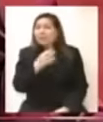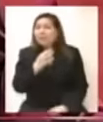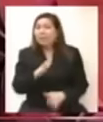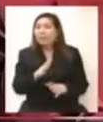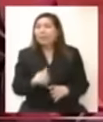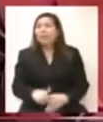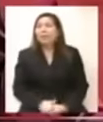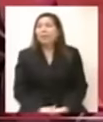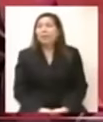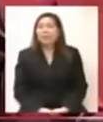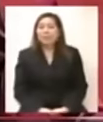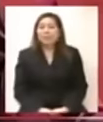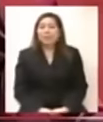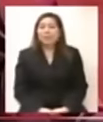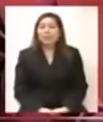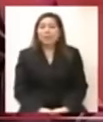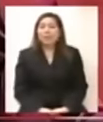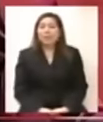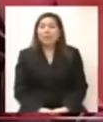las negociaciones